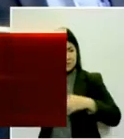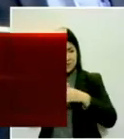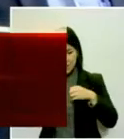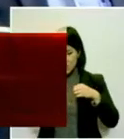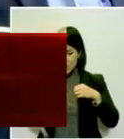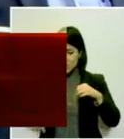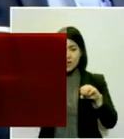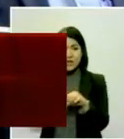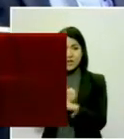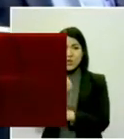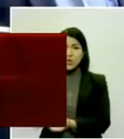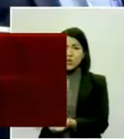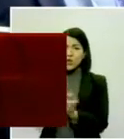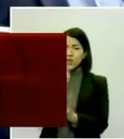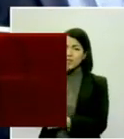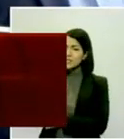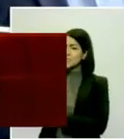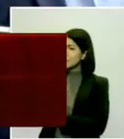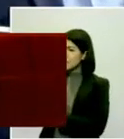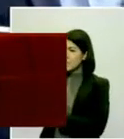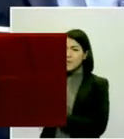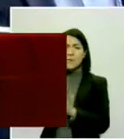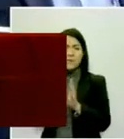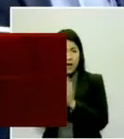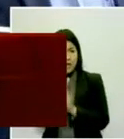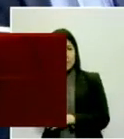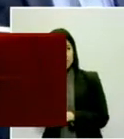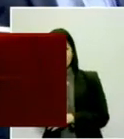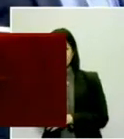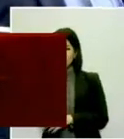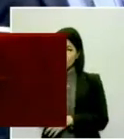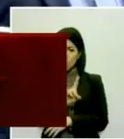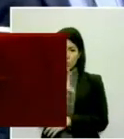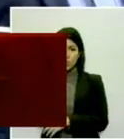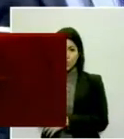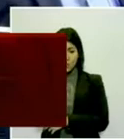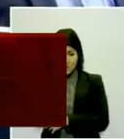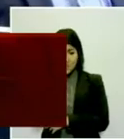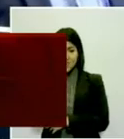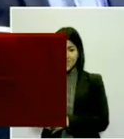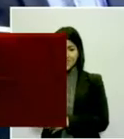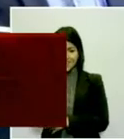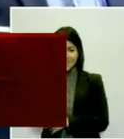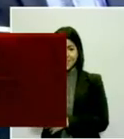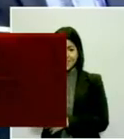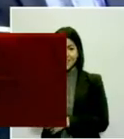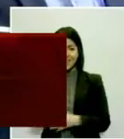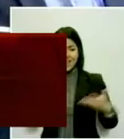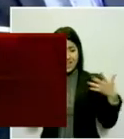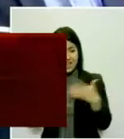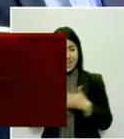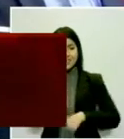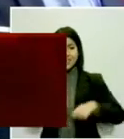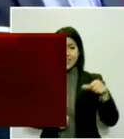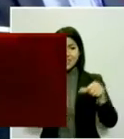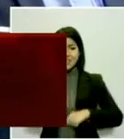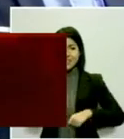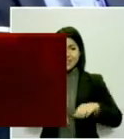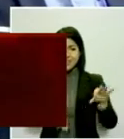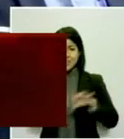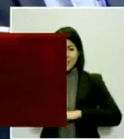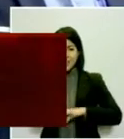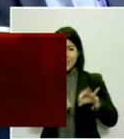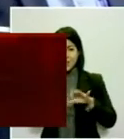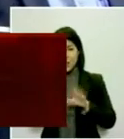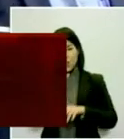de palabra o de dicho, sino también de acción y de obra. Muy bien,